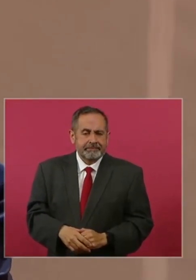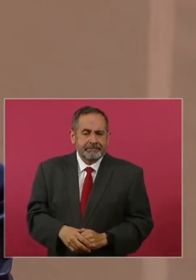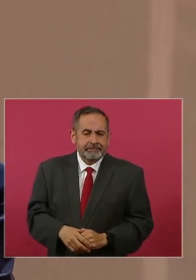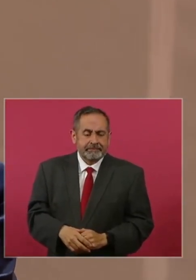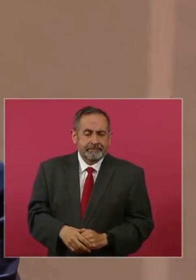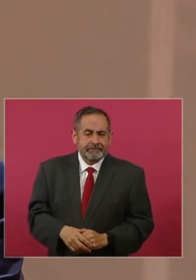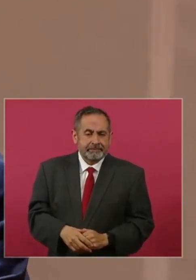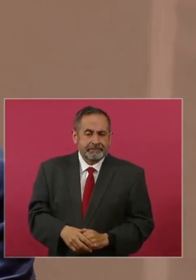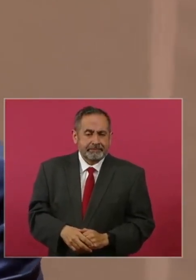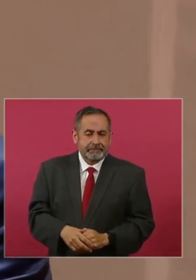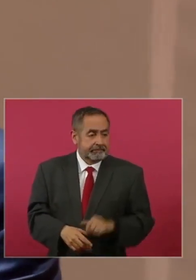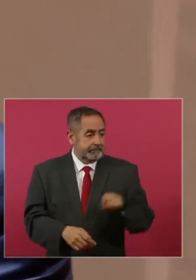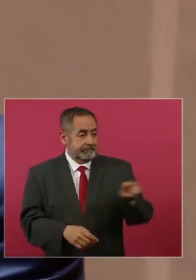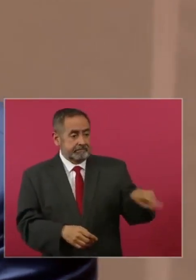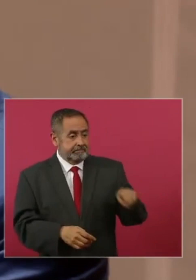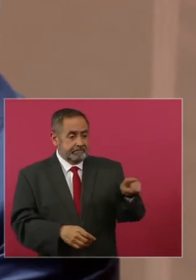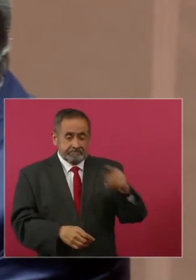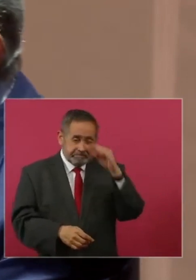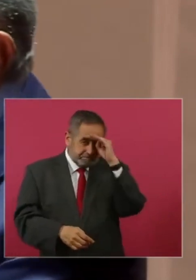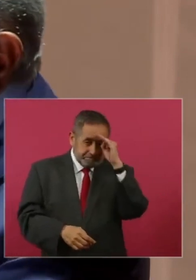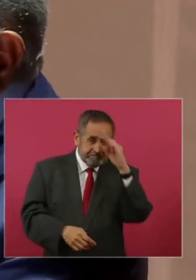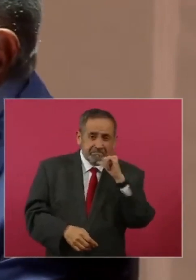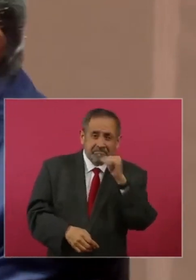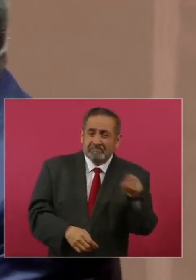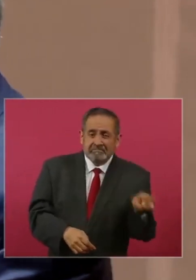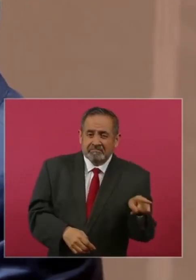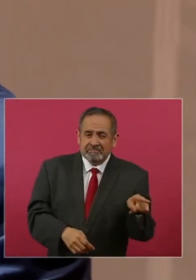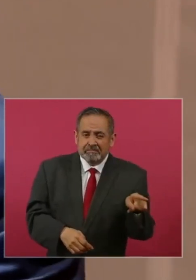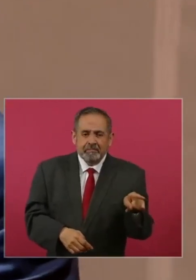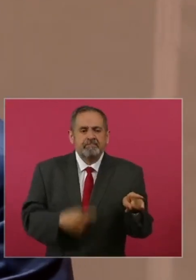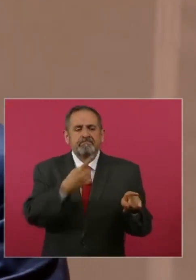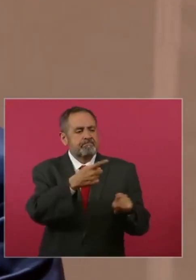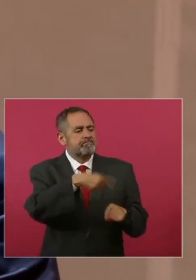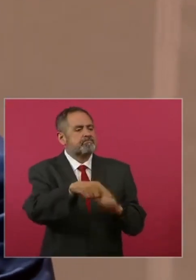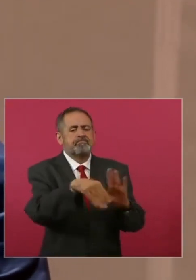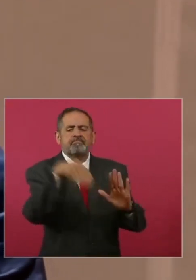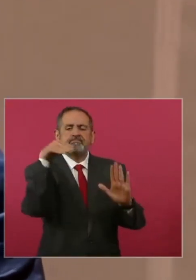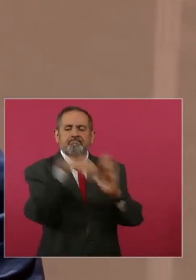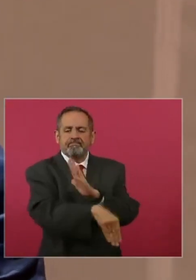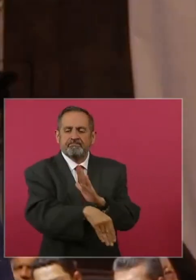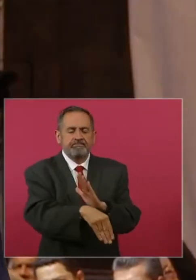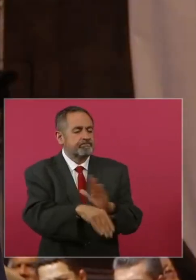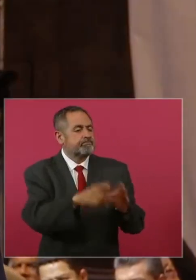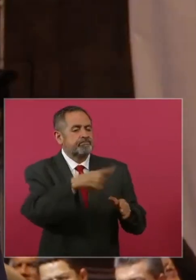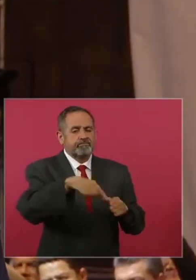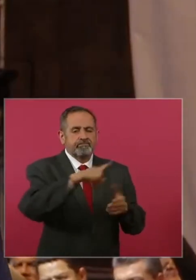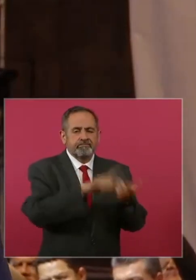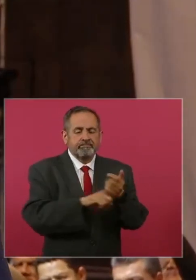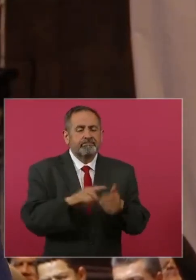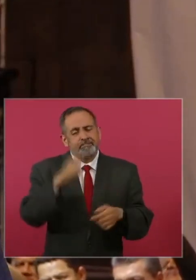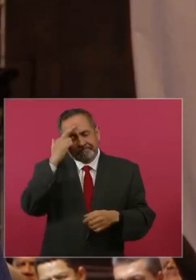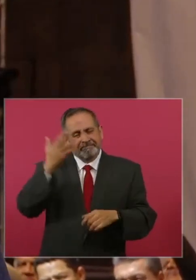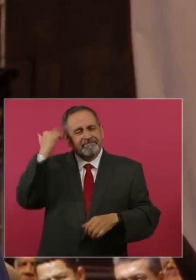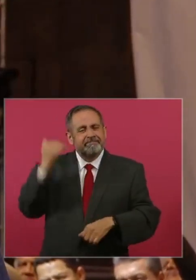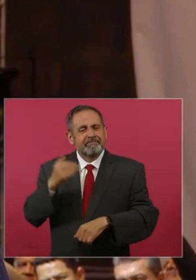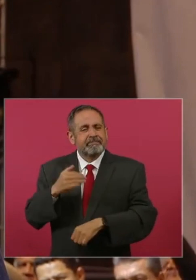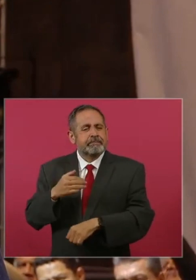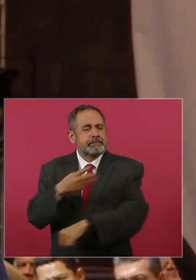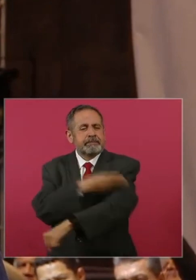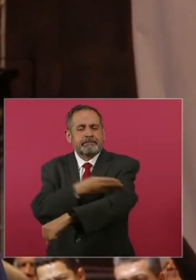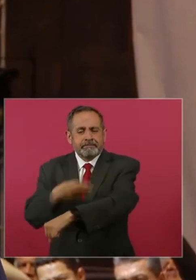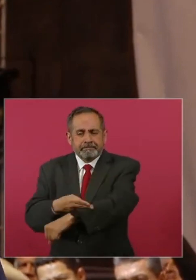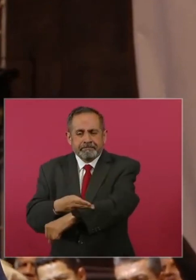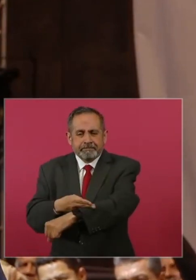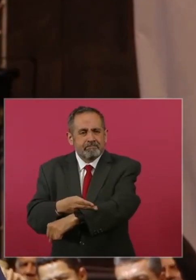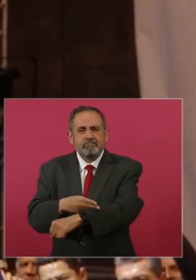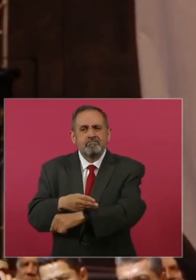hecho esta reflexión people. Llevó al fracaso a Francisco y Madero. If we don't do